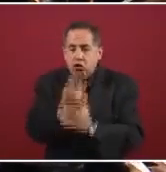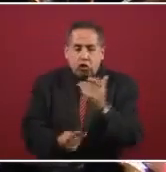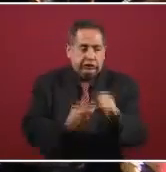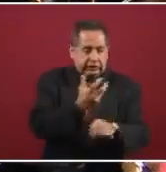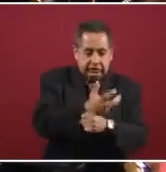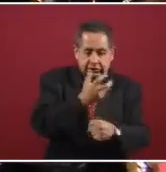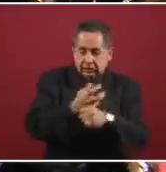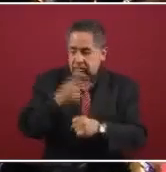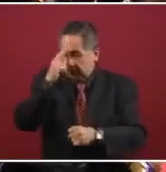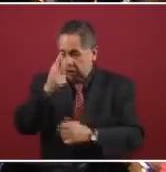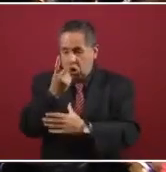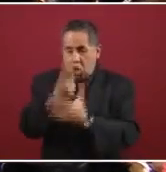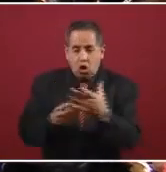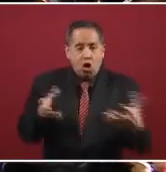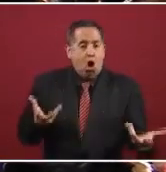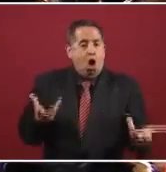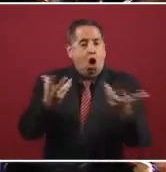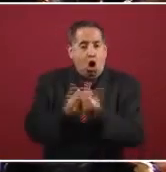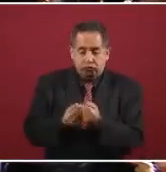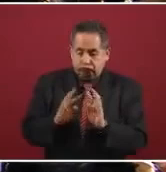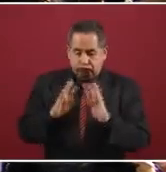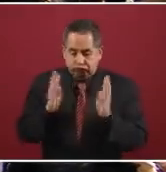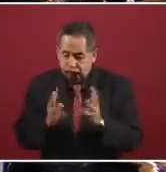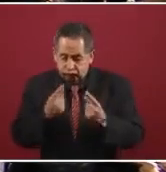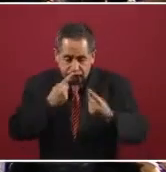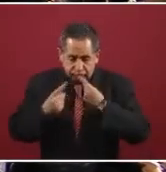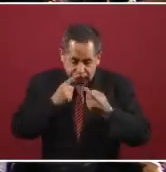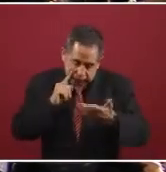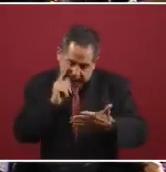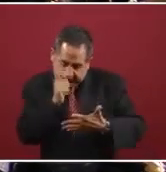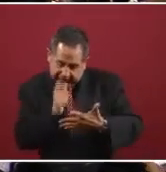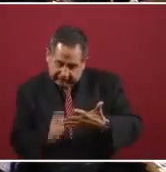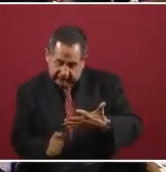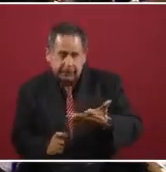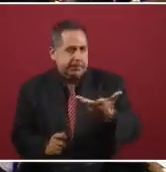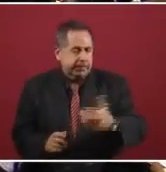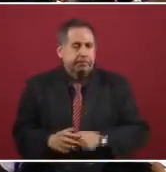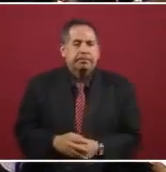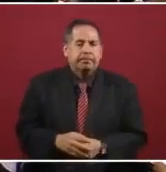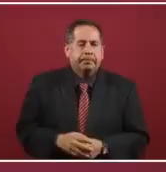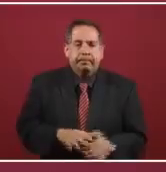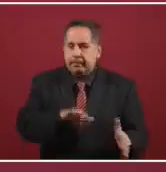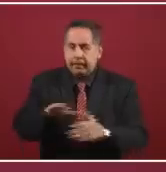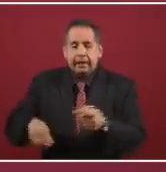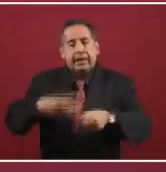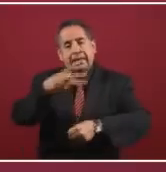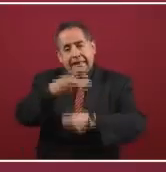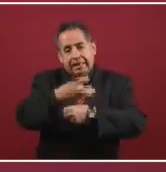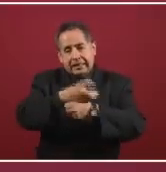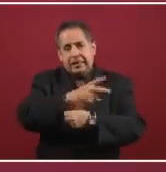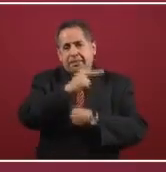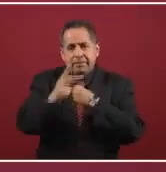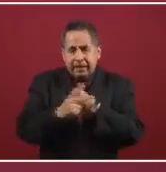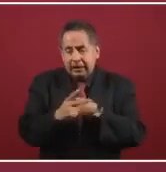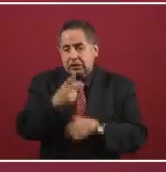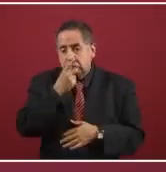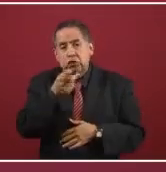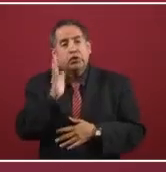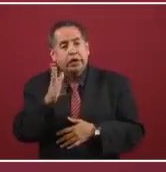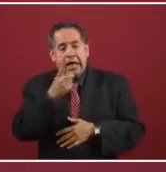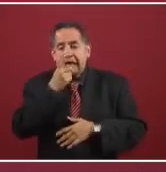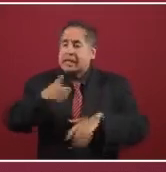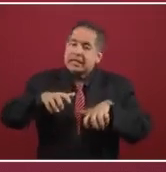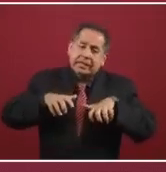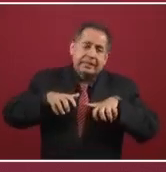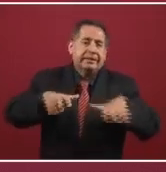que rinda cuentas de qué avance se tiene sobre ese punto en particular. Sobre lo del tercer país, seguro, ayer lo puse porque es lo que le manifesté yo en la